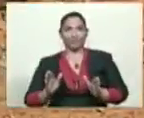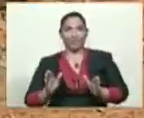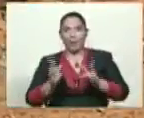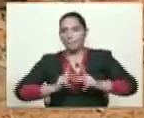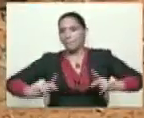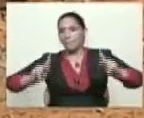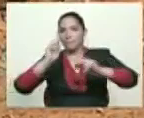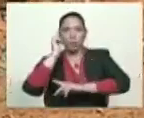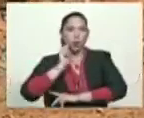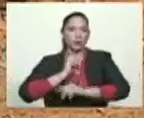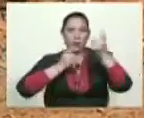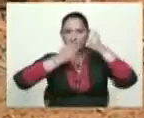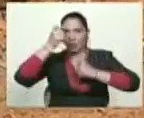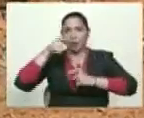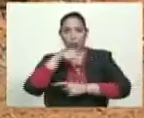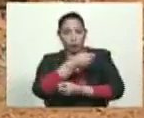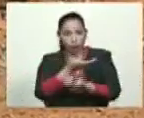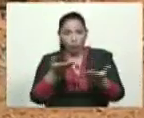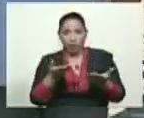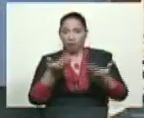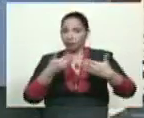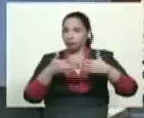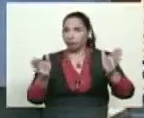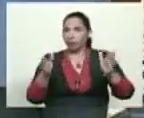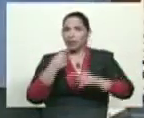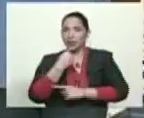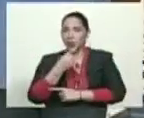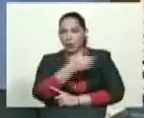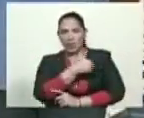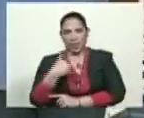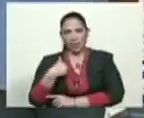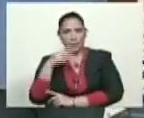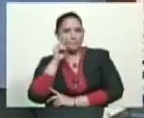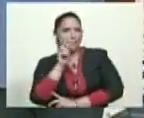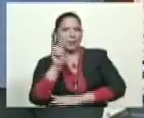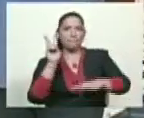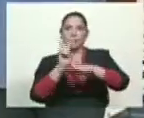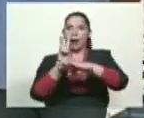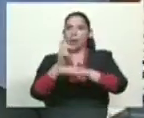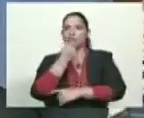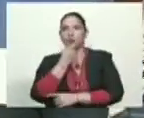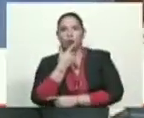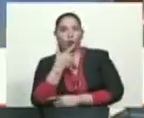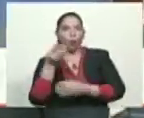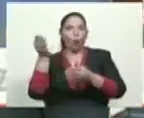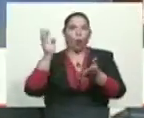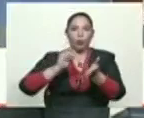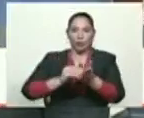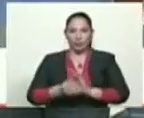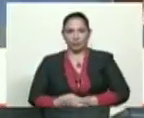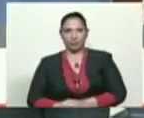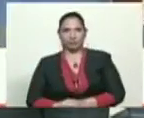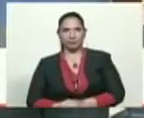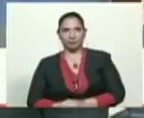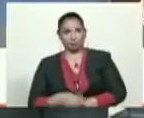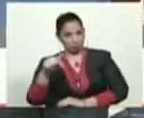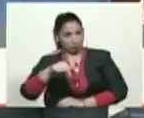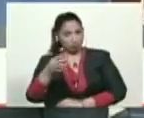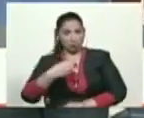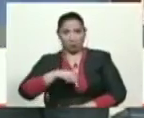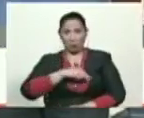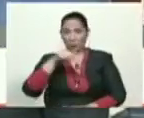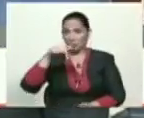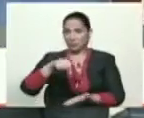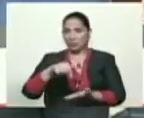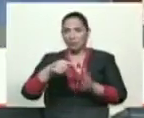chávez cuando usted le inauguró y dijo que quería haberla vargas jurista la vargas hermosa bueno aquí estamos